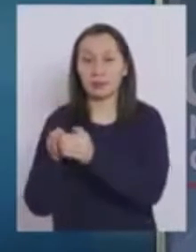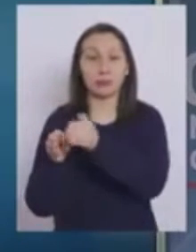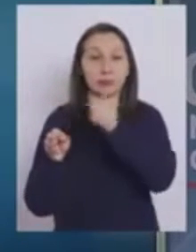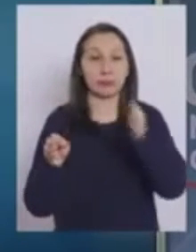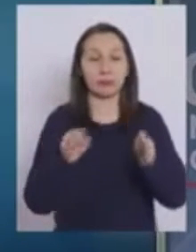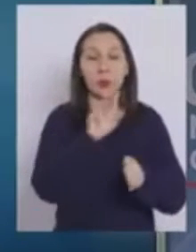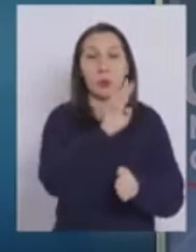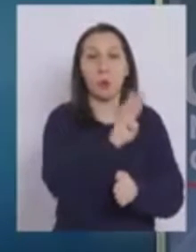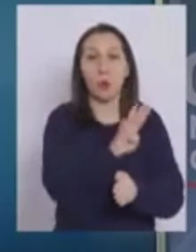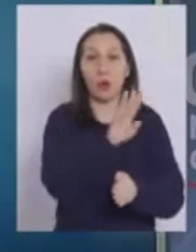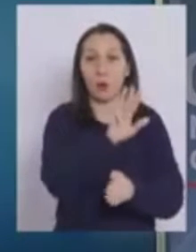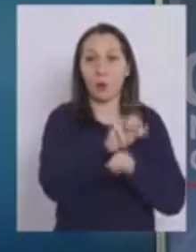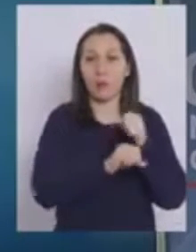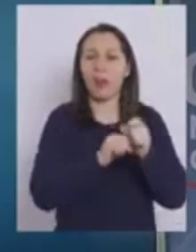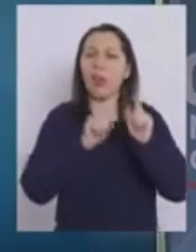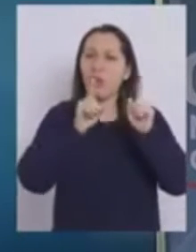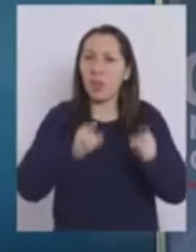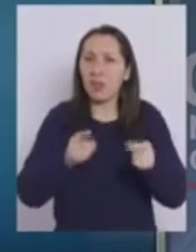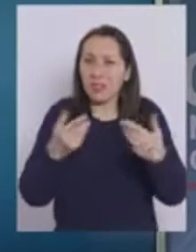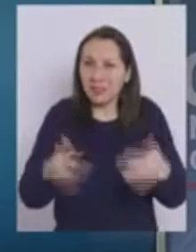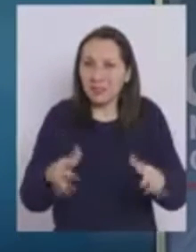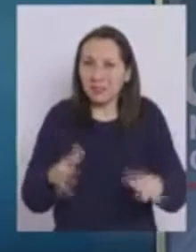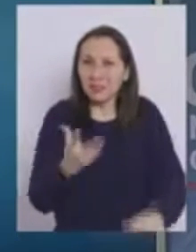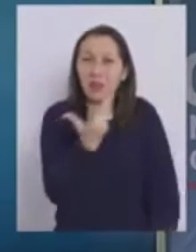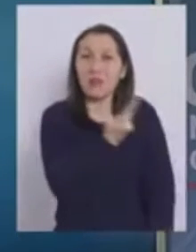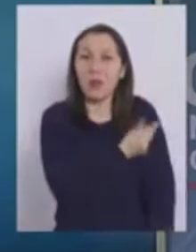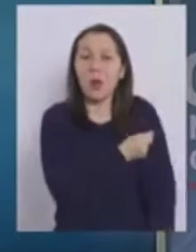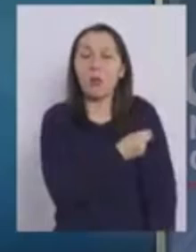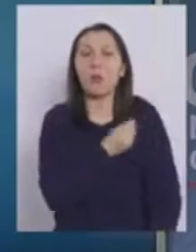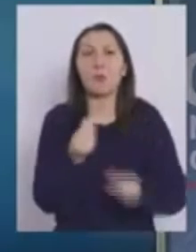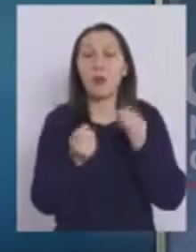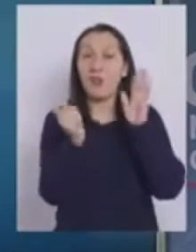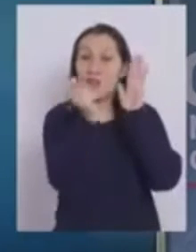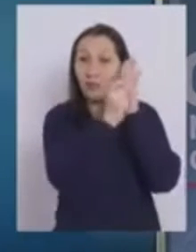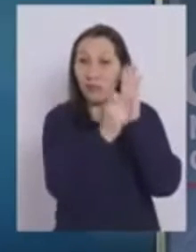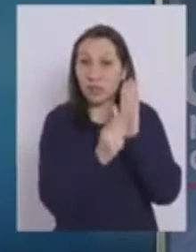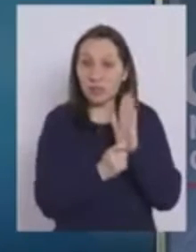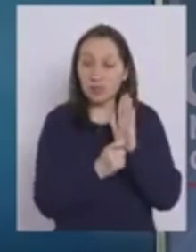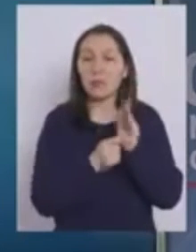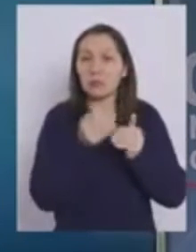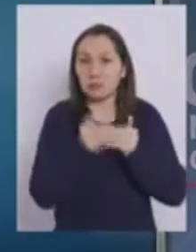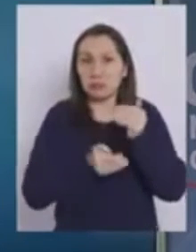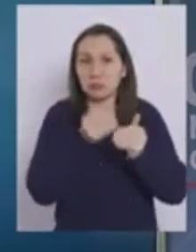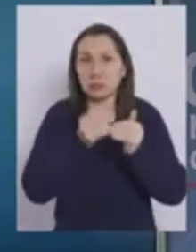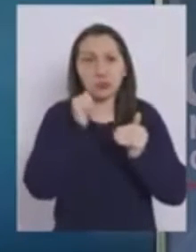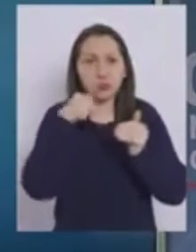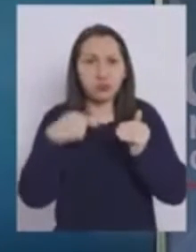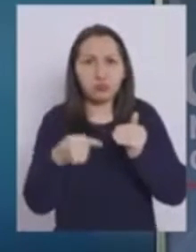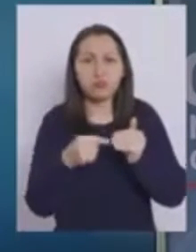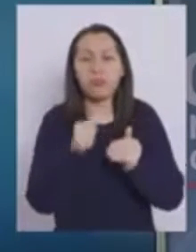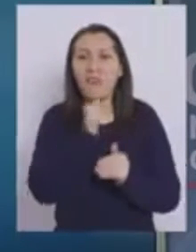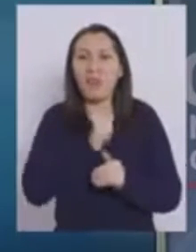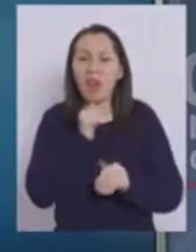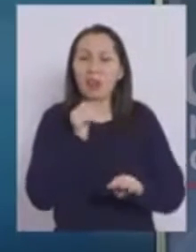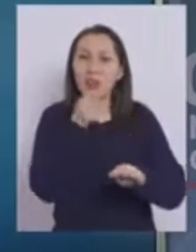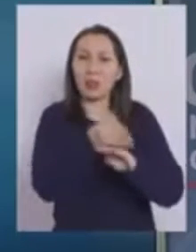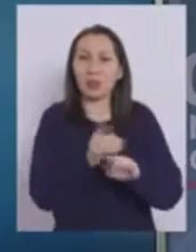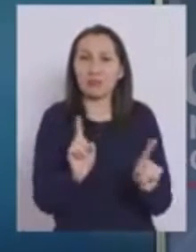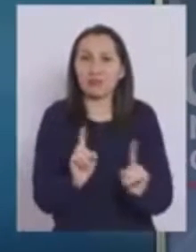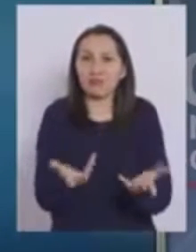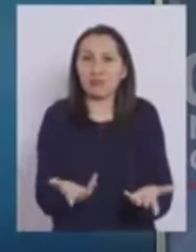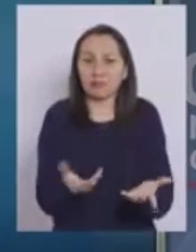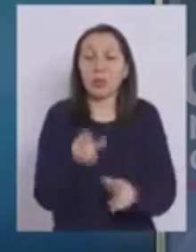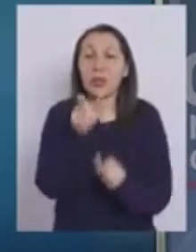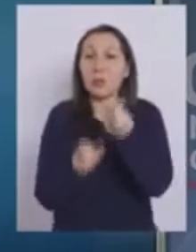años, personas que ya deberían estar vacunadas debido a que el calendario de vacunación ha ido avanzando con ellos y no lo han hecho.